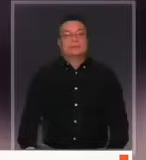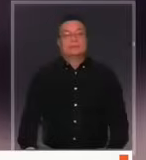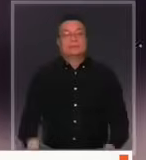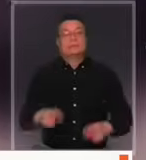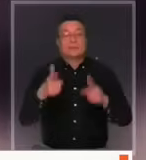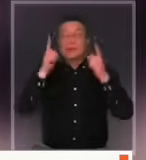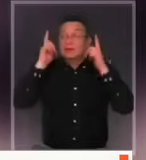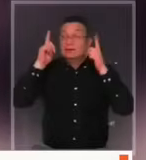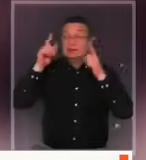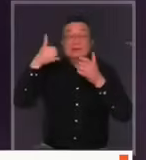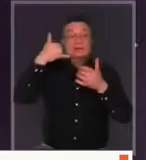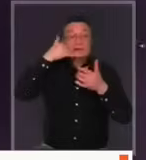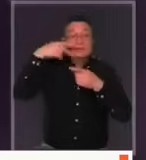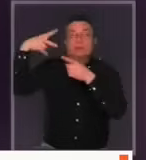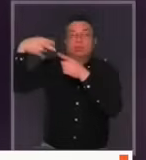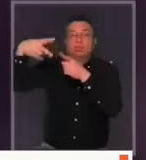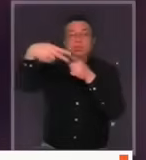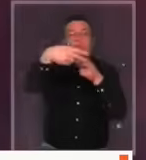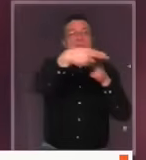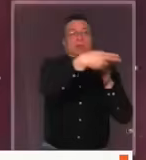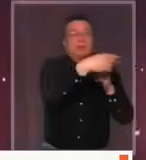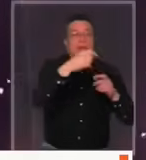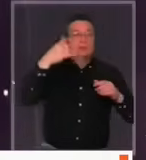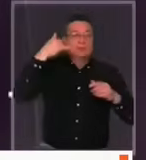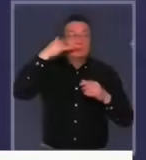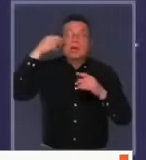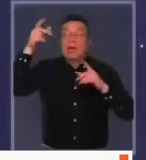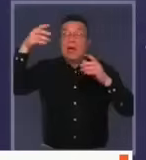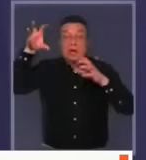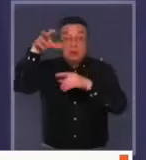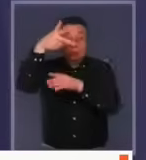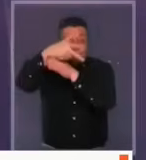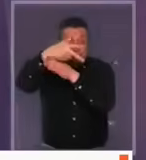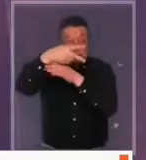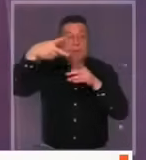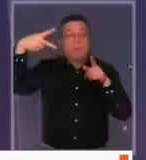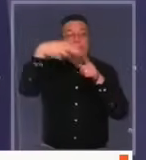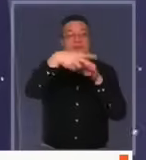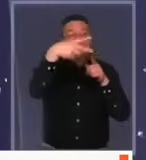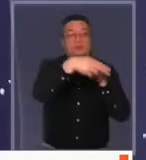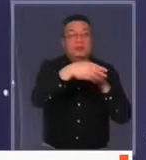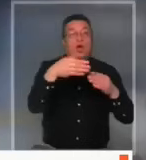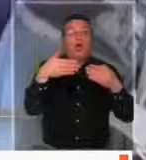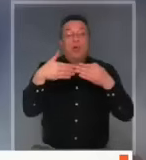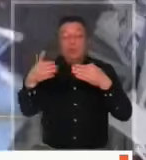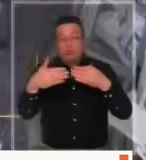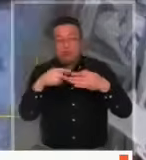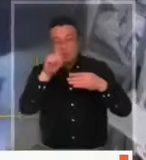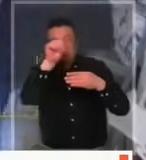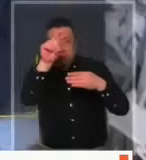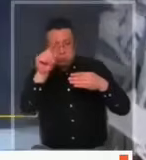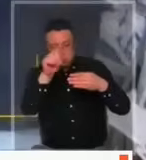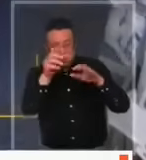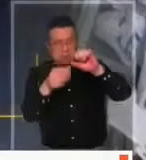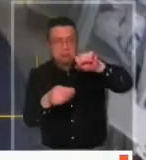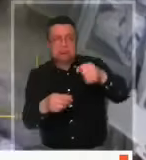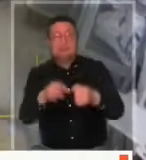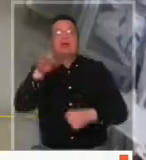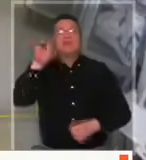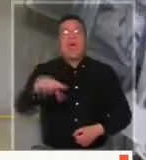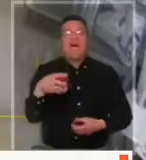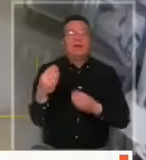sensores de señal, importantes cámaras de seguridad desconectadas y una puerta intacta que demuestra que se sabían hasta la contraseña de la